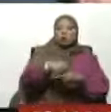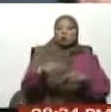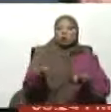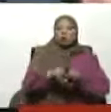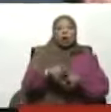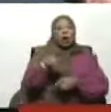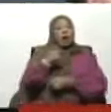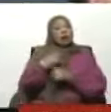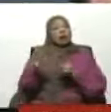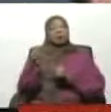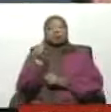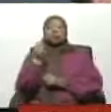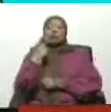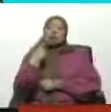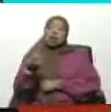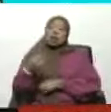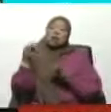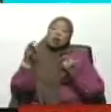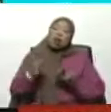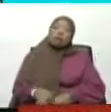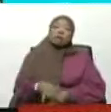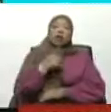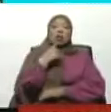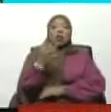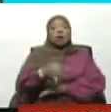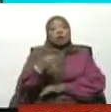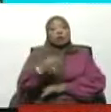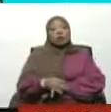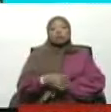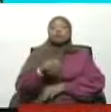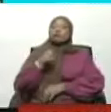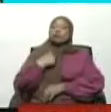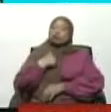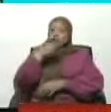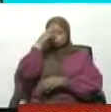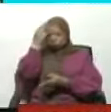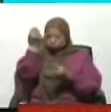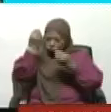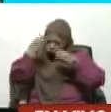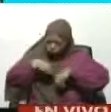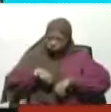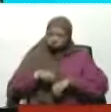Son cosas duras que dice la gente. Totalmente de acuerdo, Ángel.